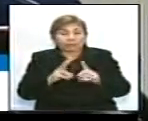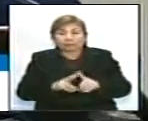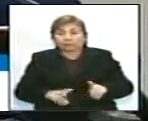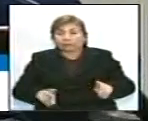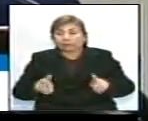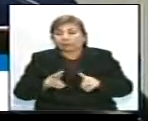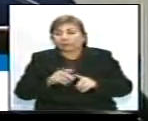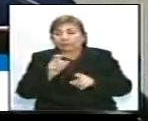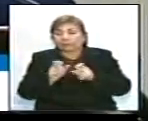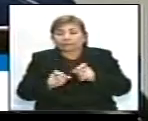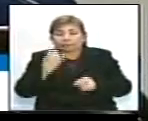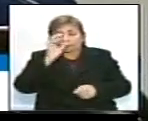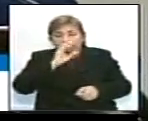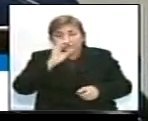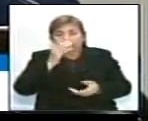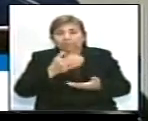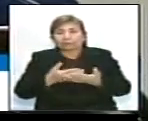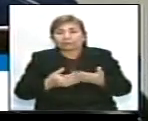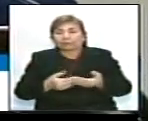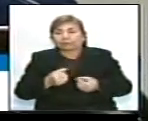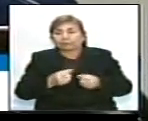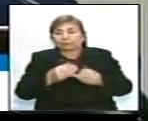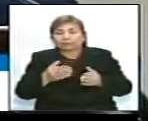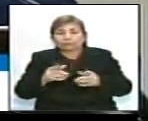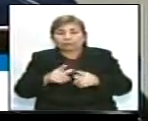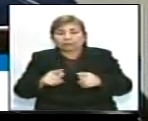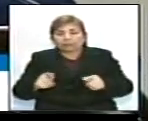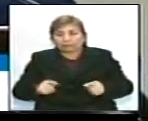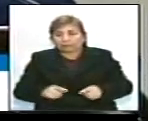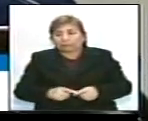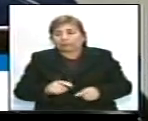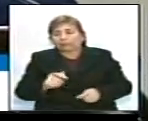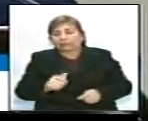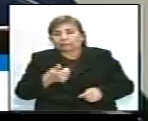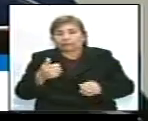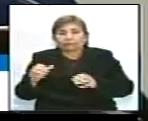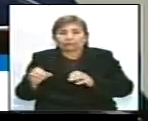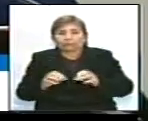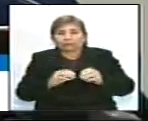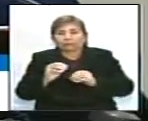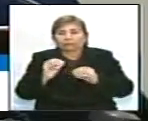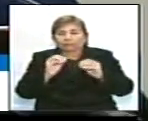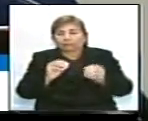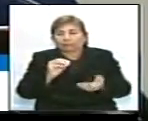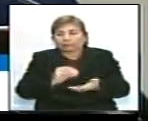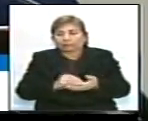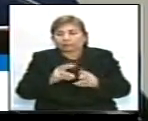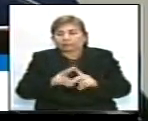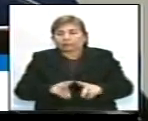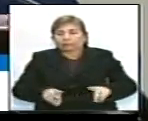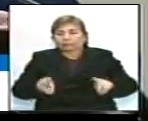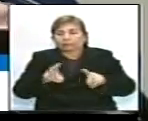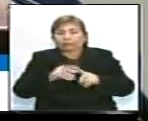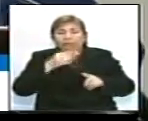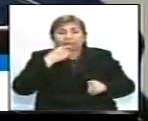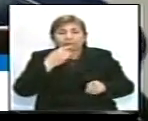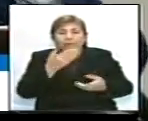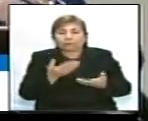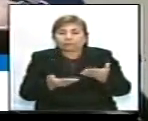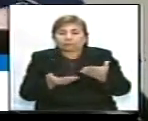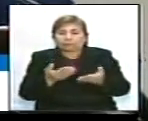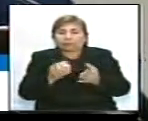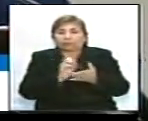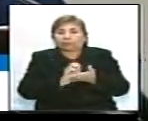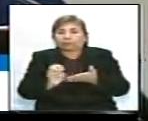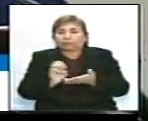la gente va a buscar realizar en ese territorio otra actividad que le genere mayor valor. ¿Cómo? Y esa es un poco la